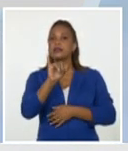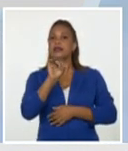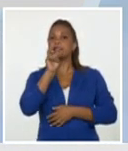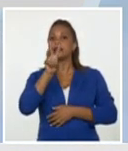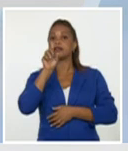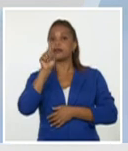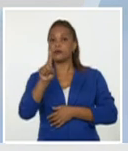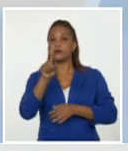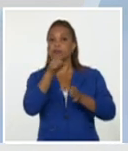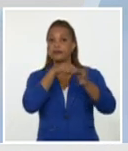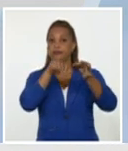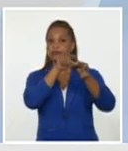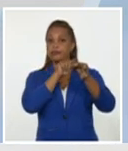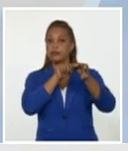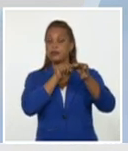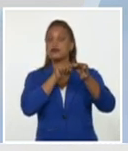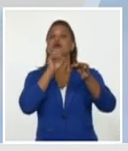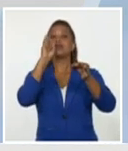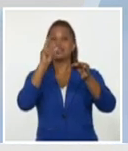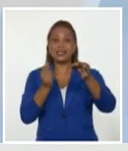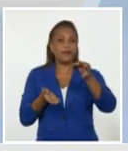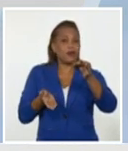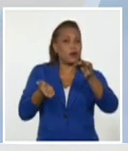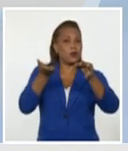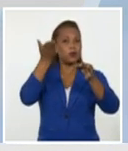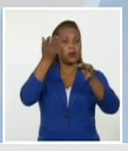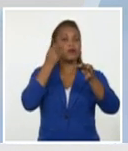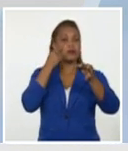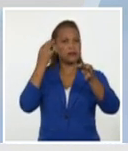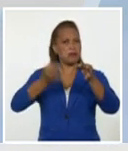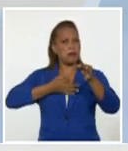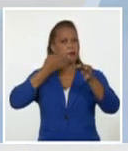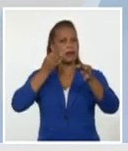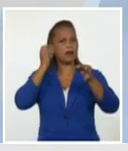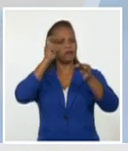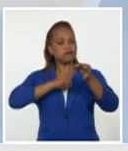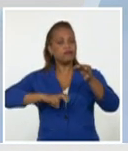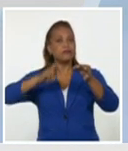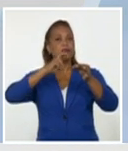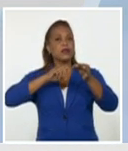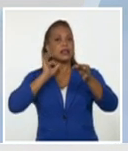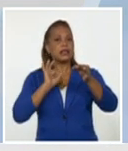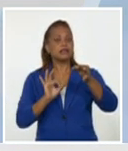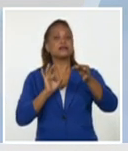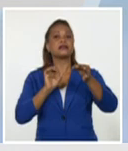5.631, que es una cifra elevada, como ya habíamos analizado,